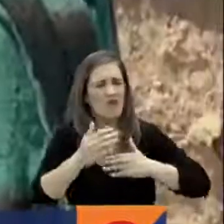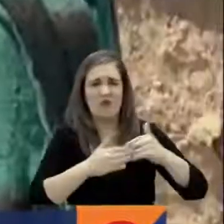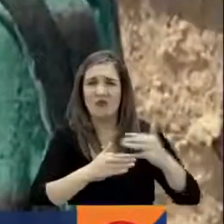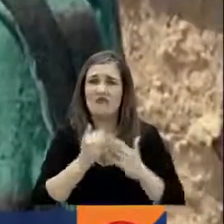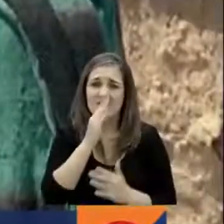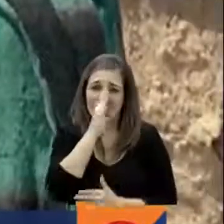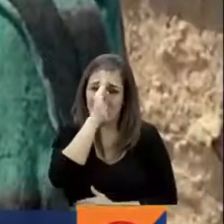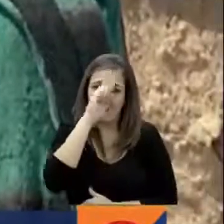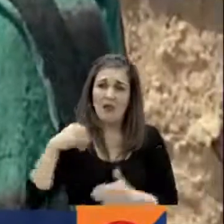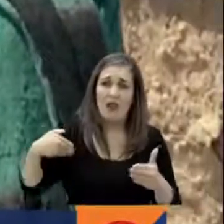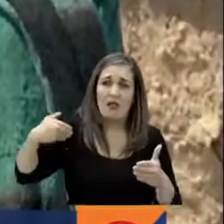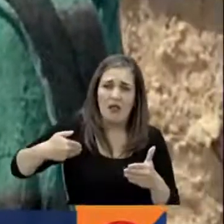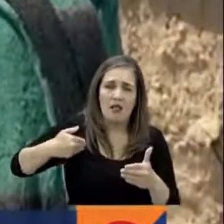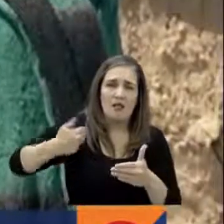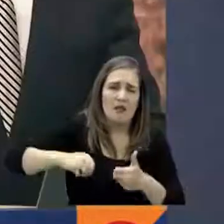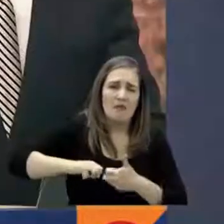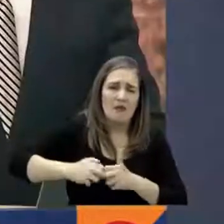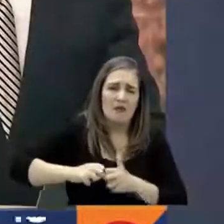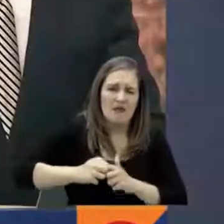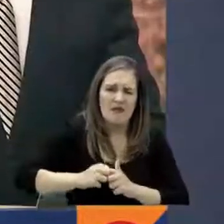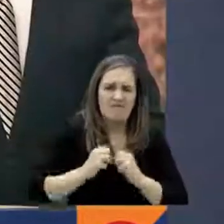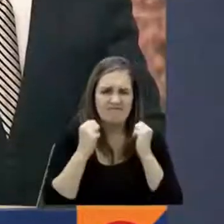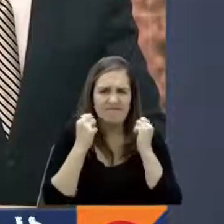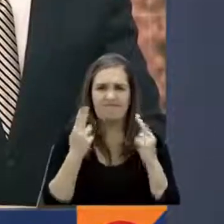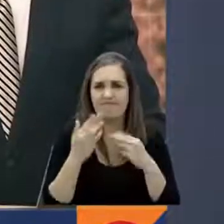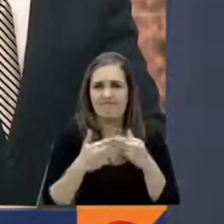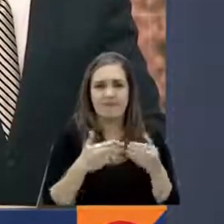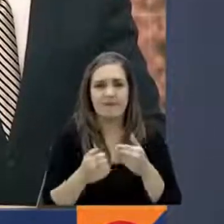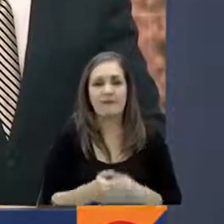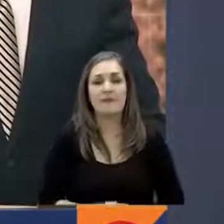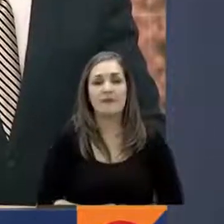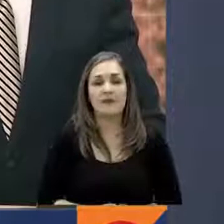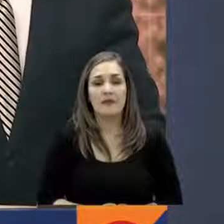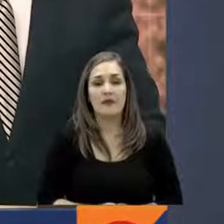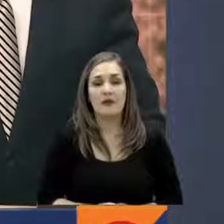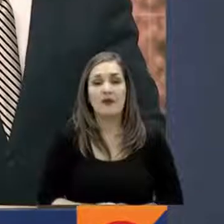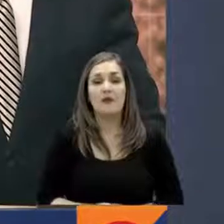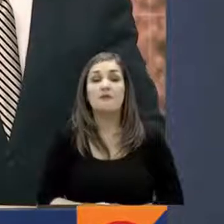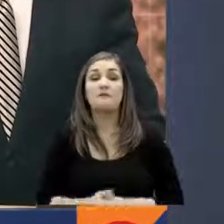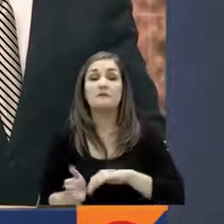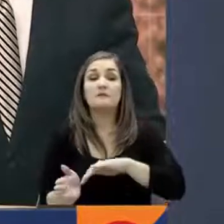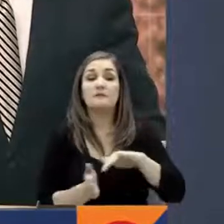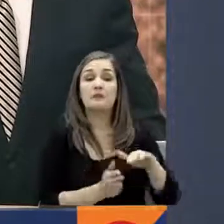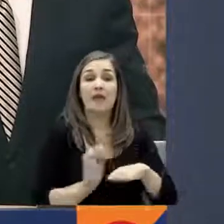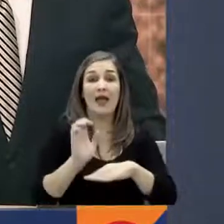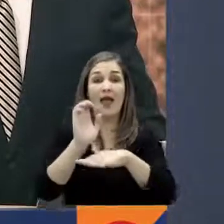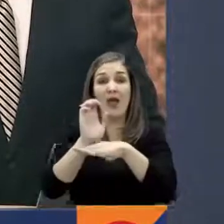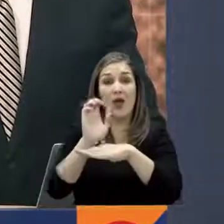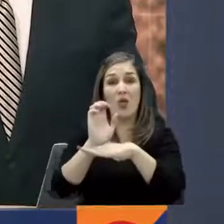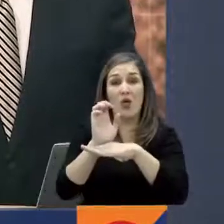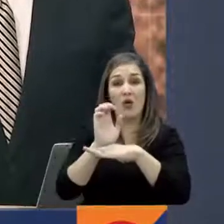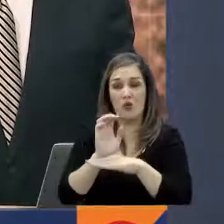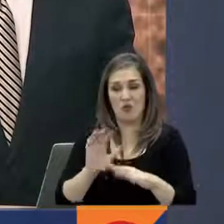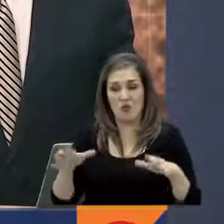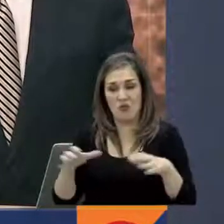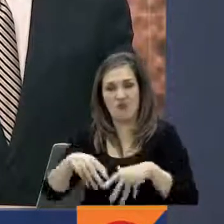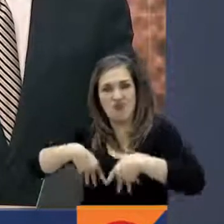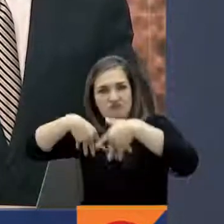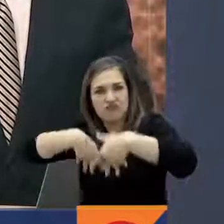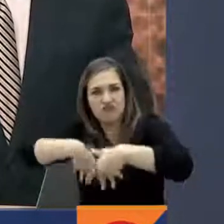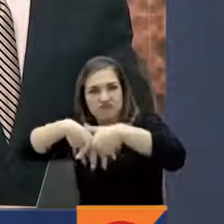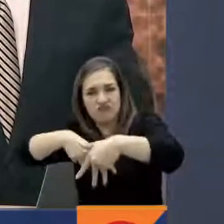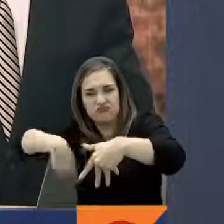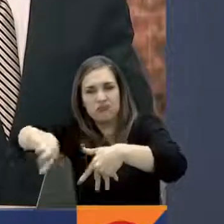pie a pesar de sus calamidades. Y sube a 3 el balance de muertos en medio de las protestas indígenas que completan 11 días en